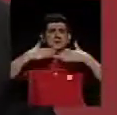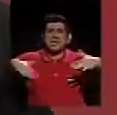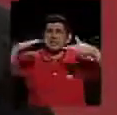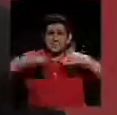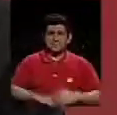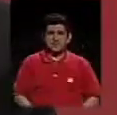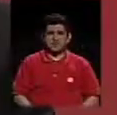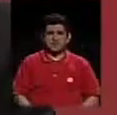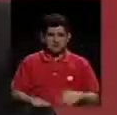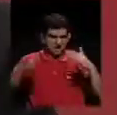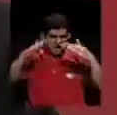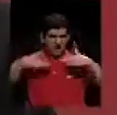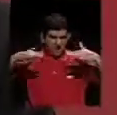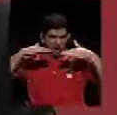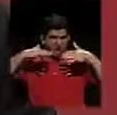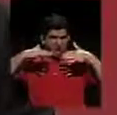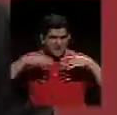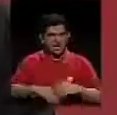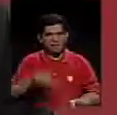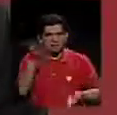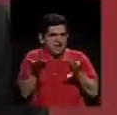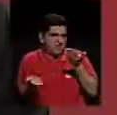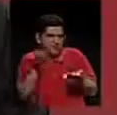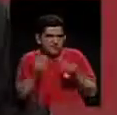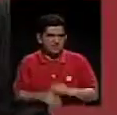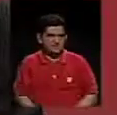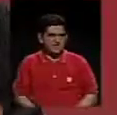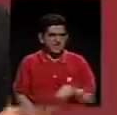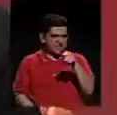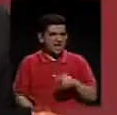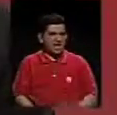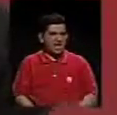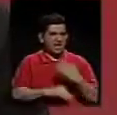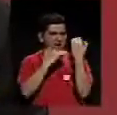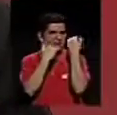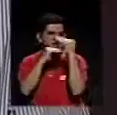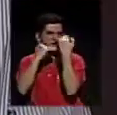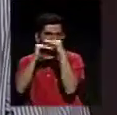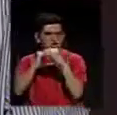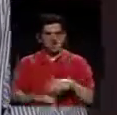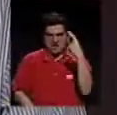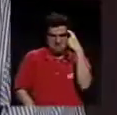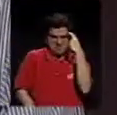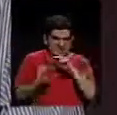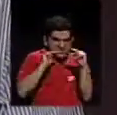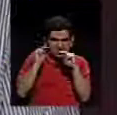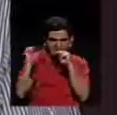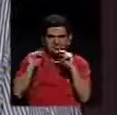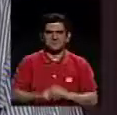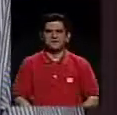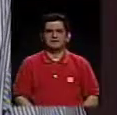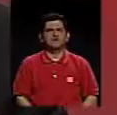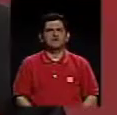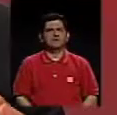porque el medio ambiente es una, digamos, una limitación para los negocios. Sí.